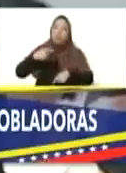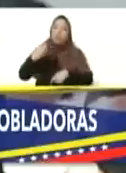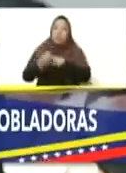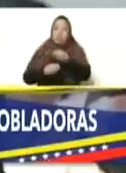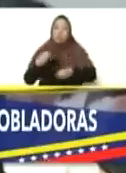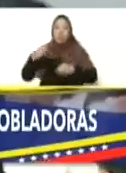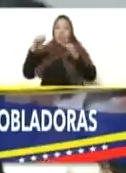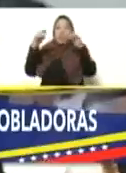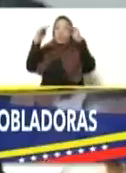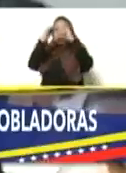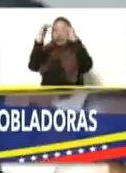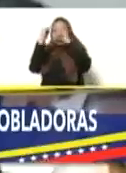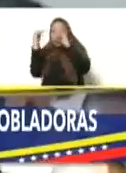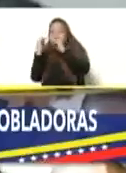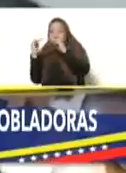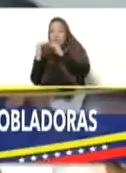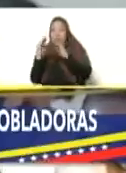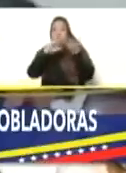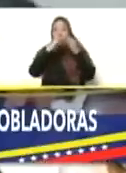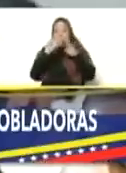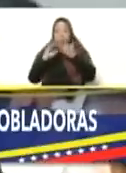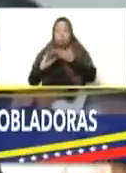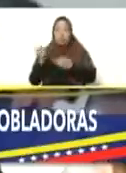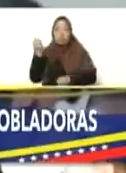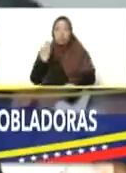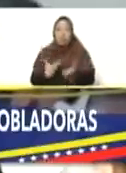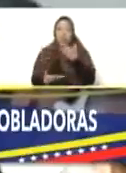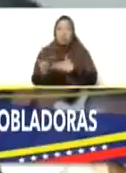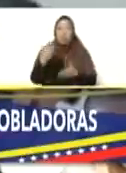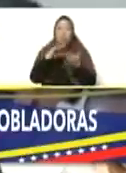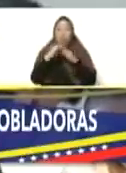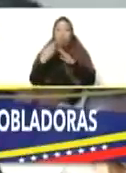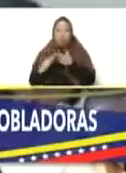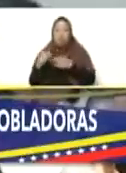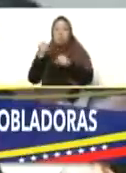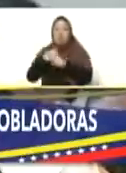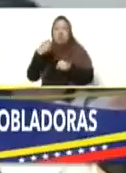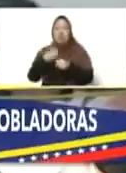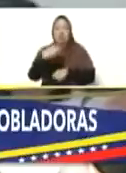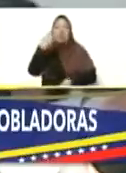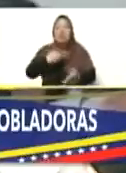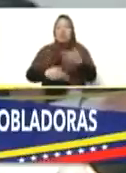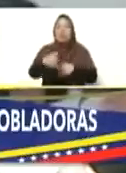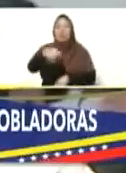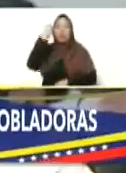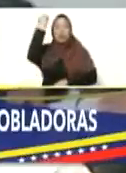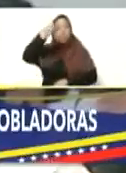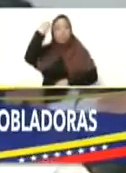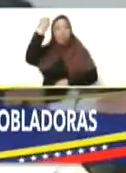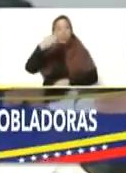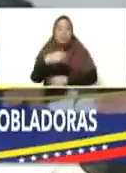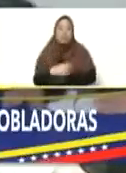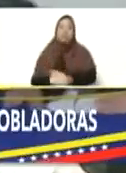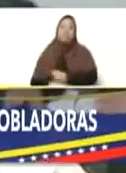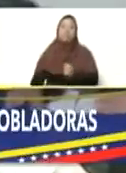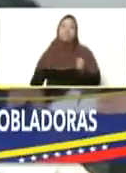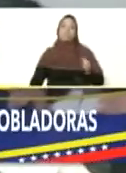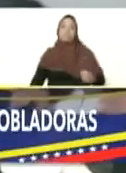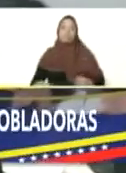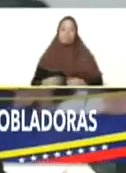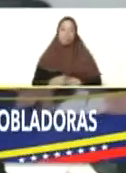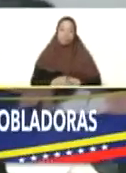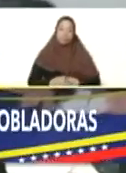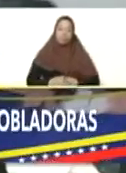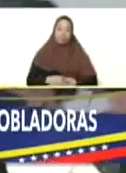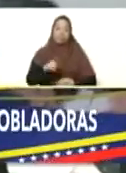techos para las comunas para los consejos comunales más elementos estructurales para tú me hablaste de ese